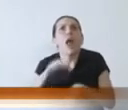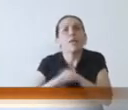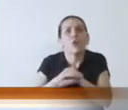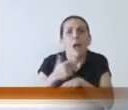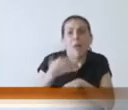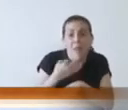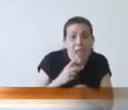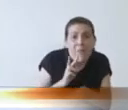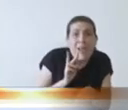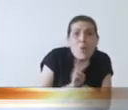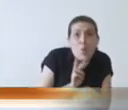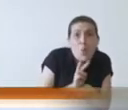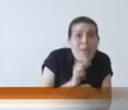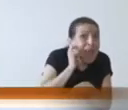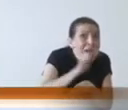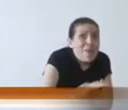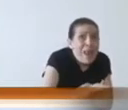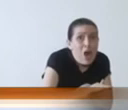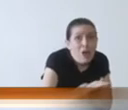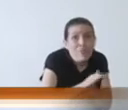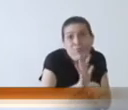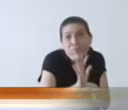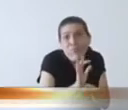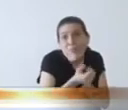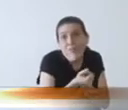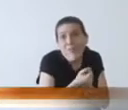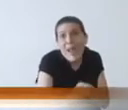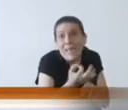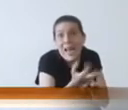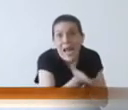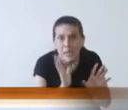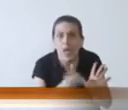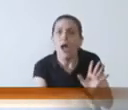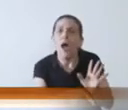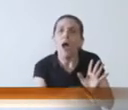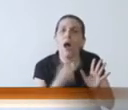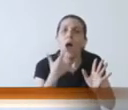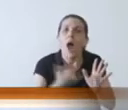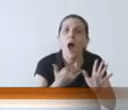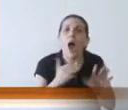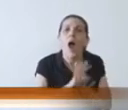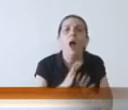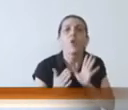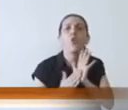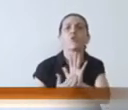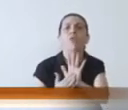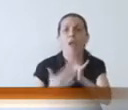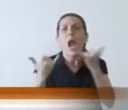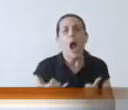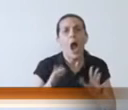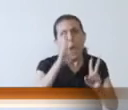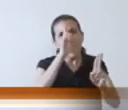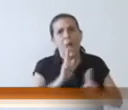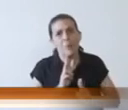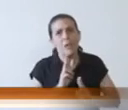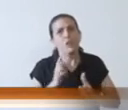quedarse en guarda del menor que no asistía a clases. Así que en este caso establecemos que es una ausencia justificada y que lo único que tiene que